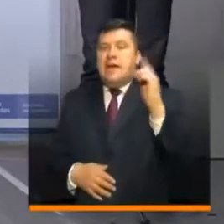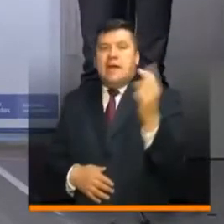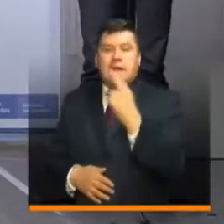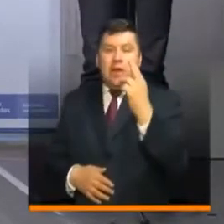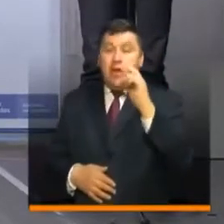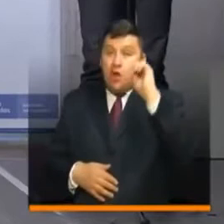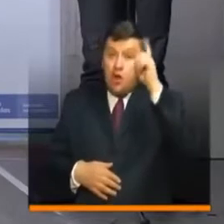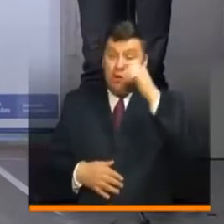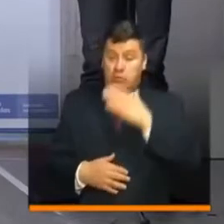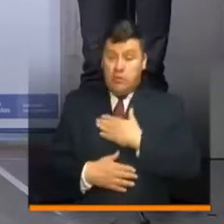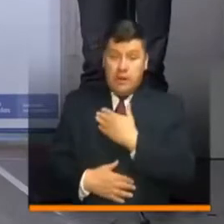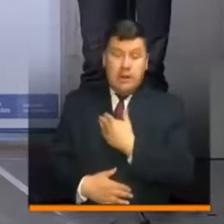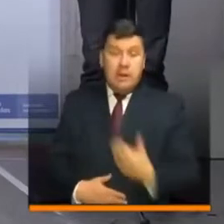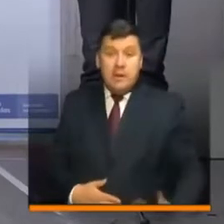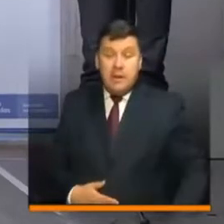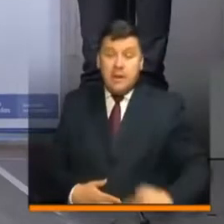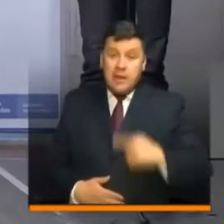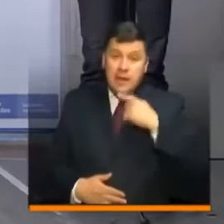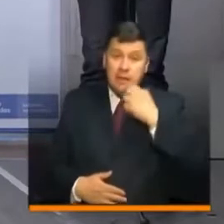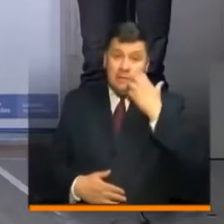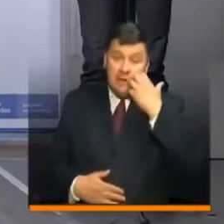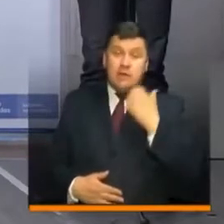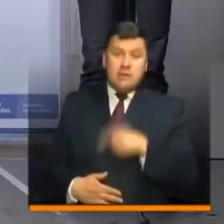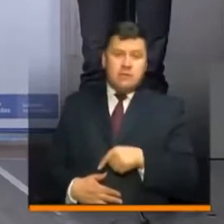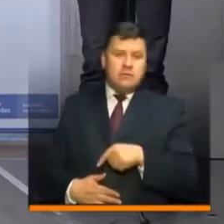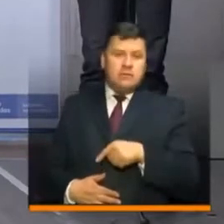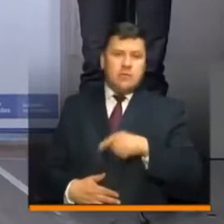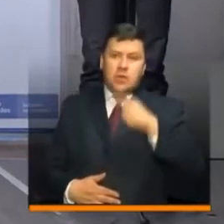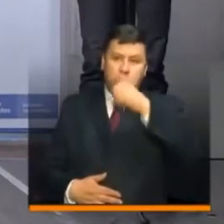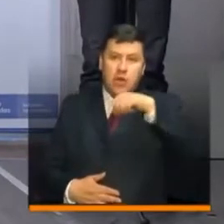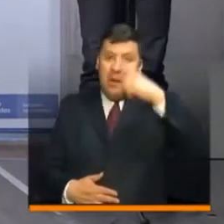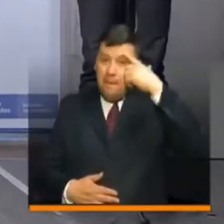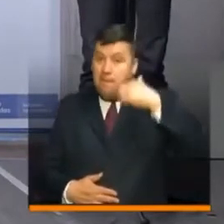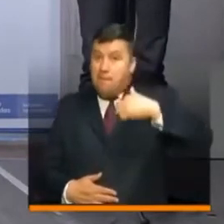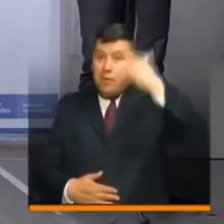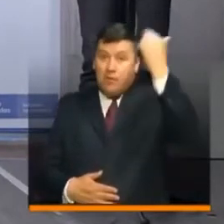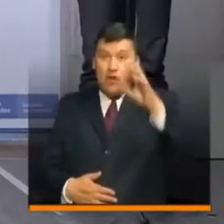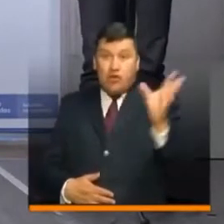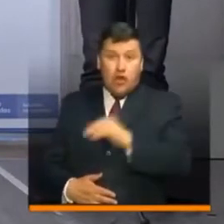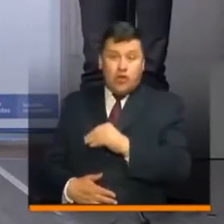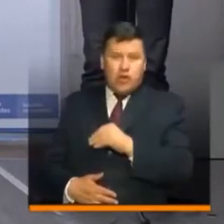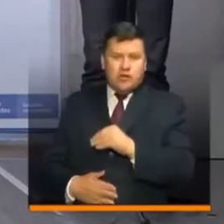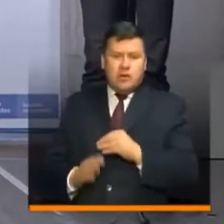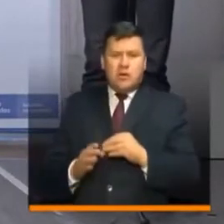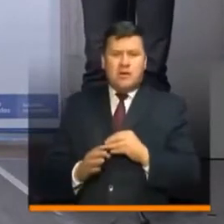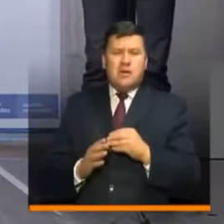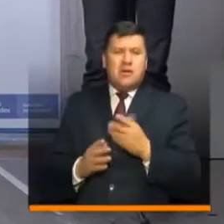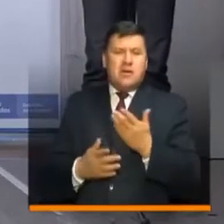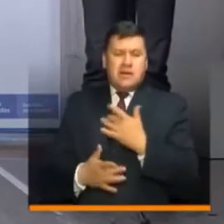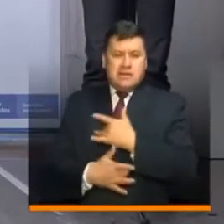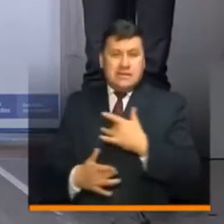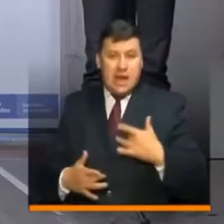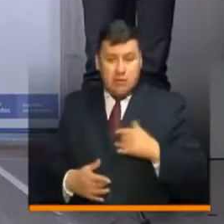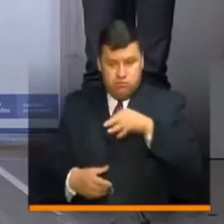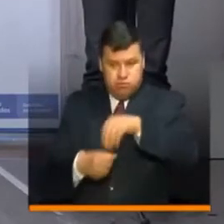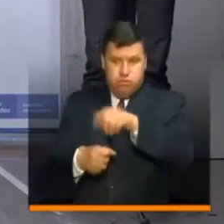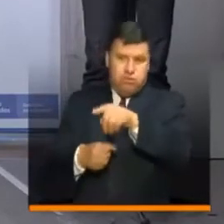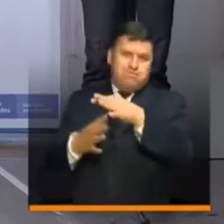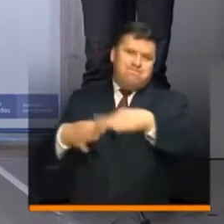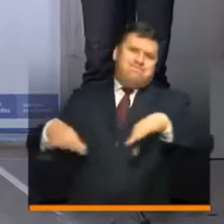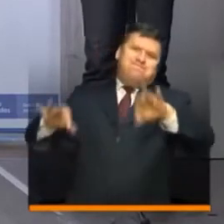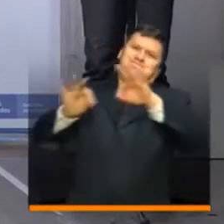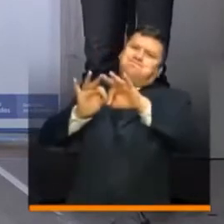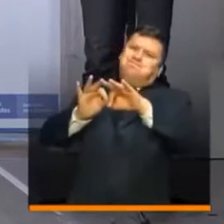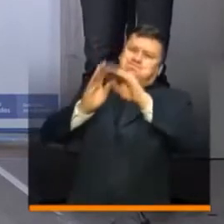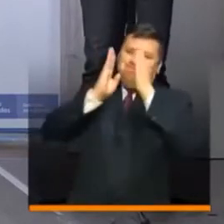para el gobierno de presidente 'no que el profeta los profesionales todos los componentes del sector de la salud son la prioridad